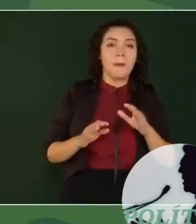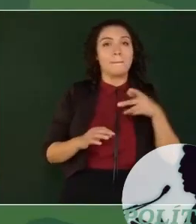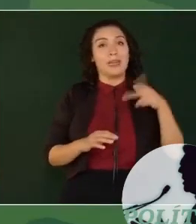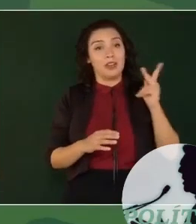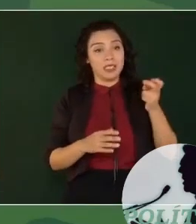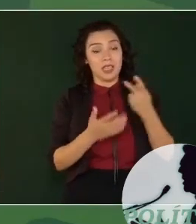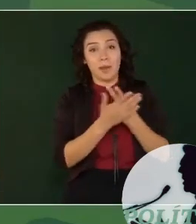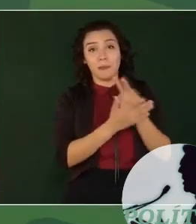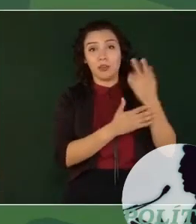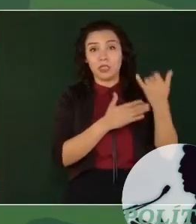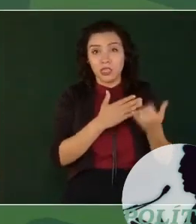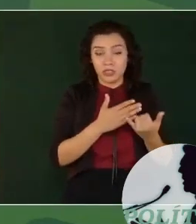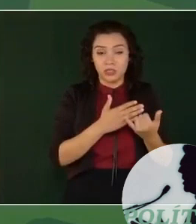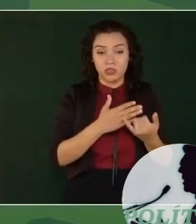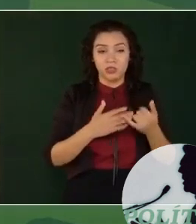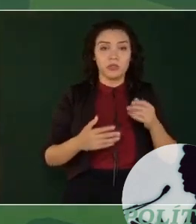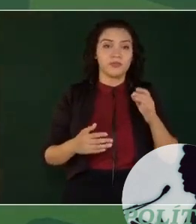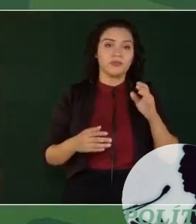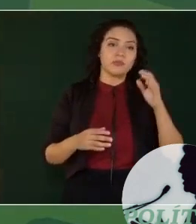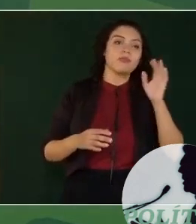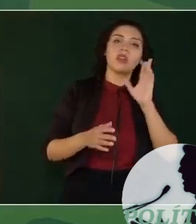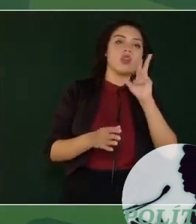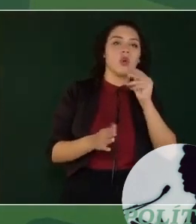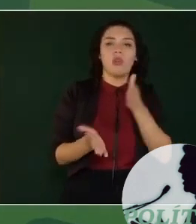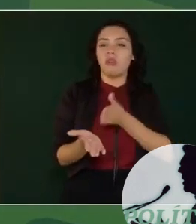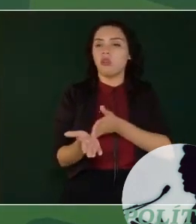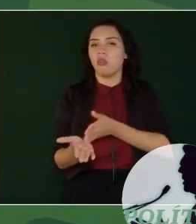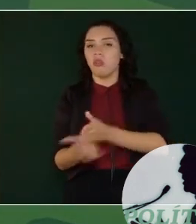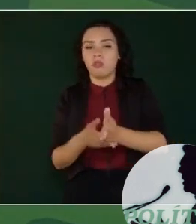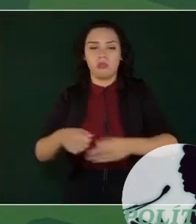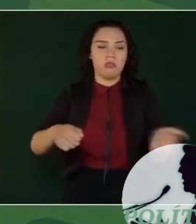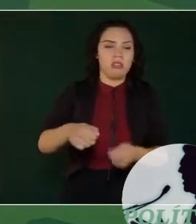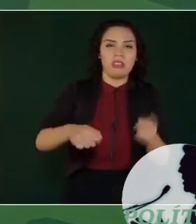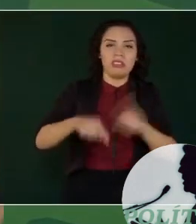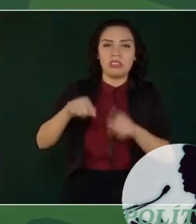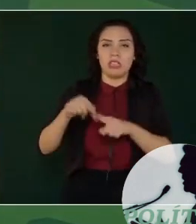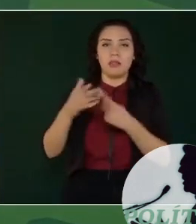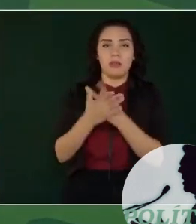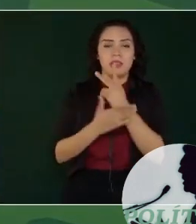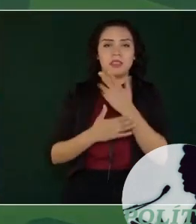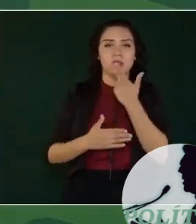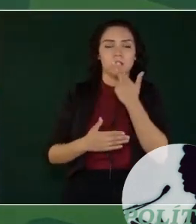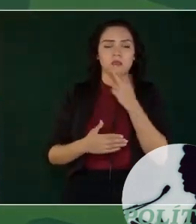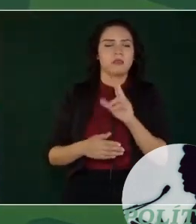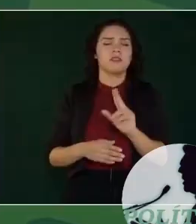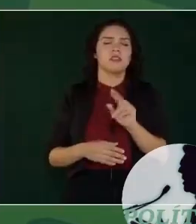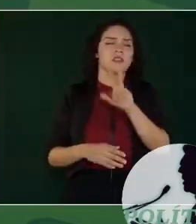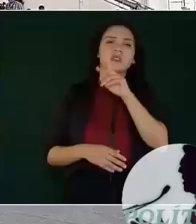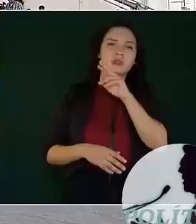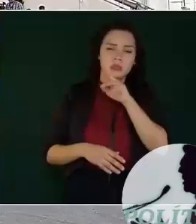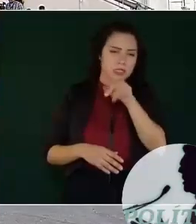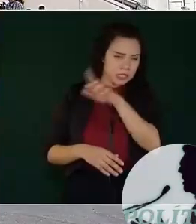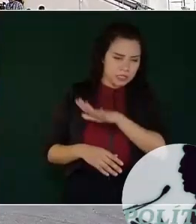mangle, aunque de todos modos se están haciendo los estudios del impacto ambiental. Si conoces muy bien tú esta zona, ahí